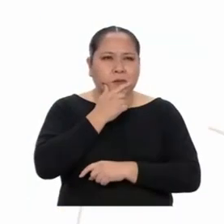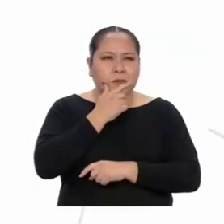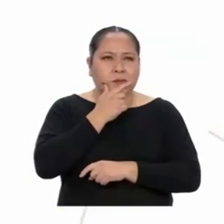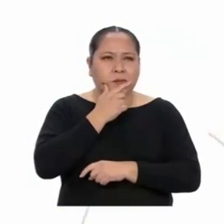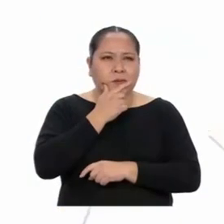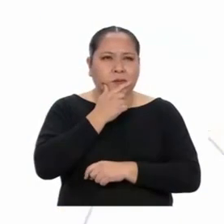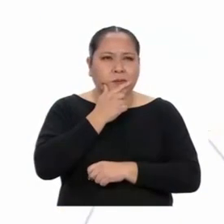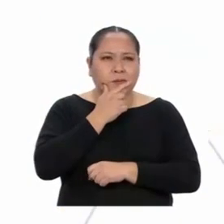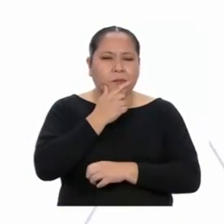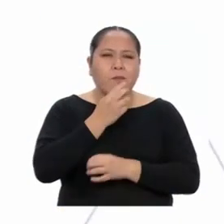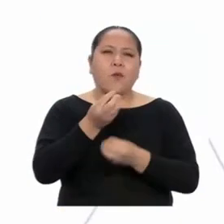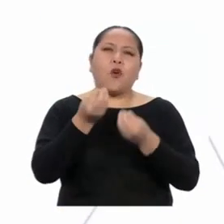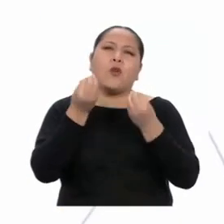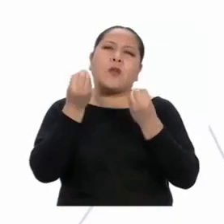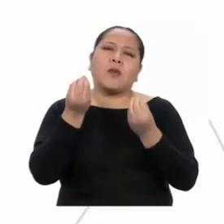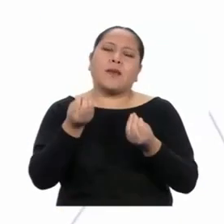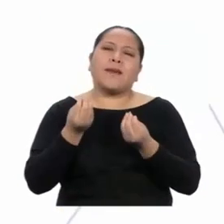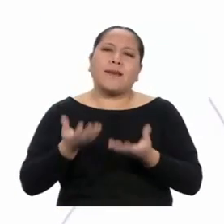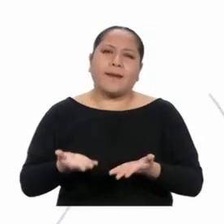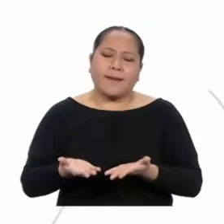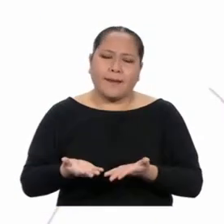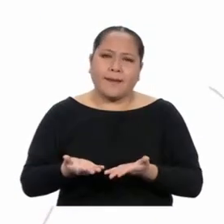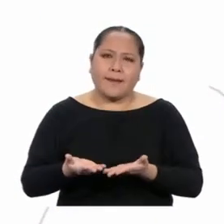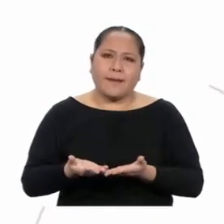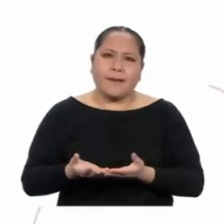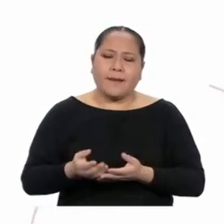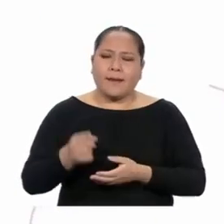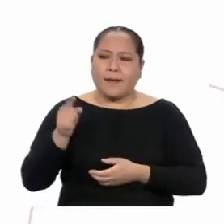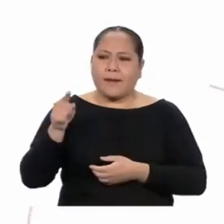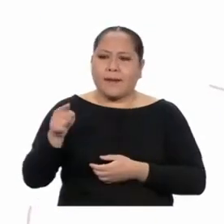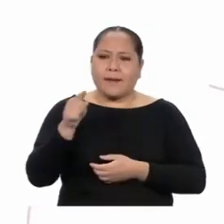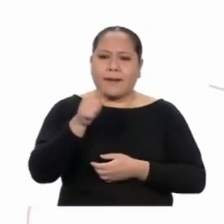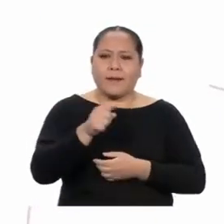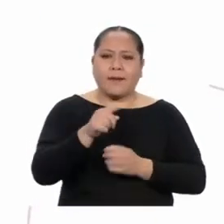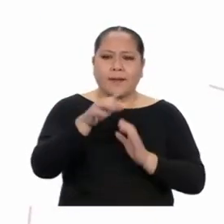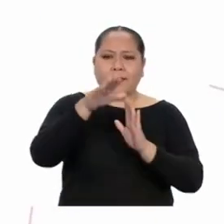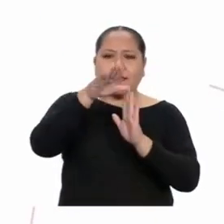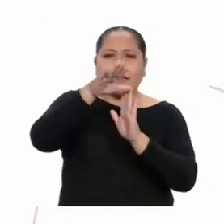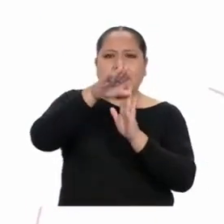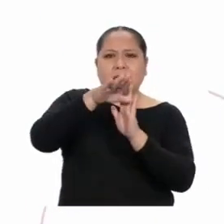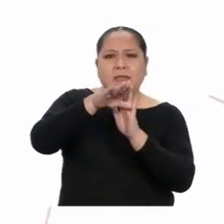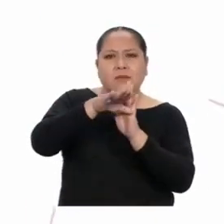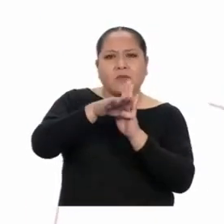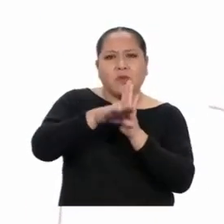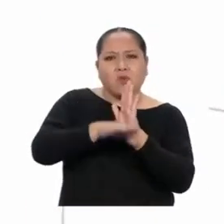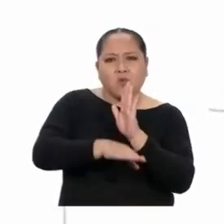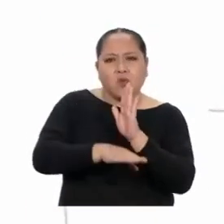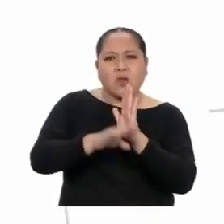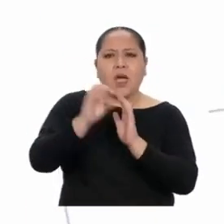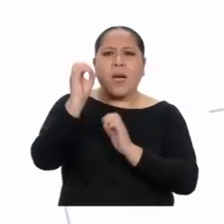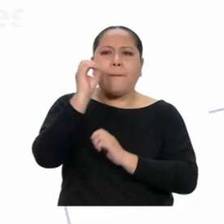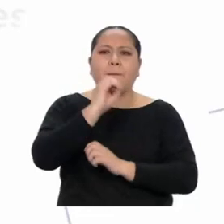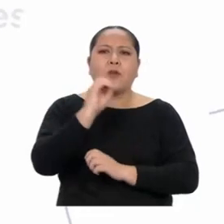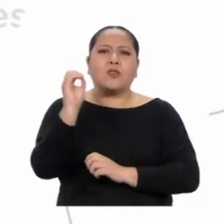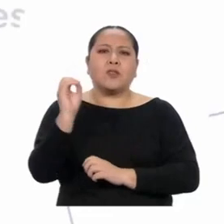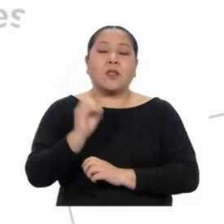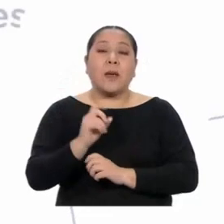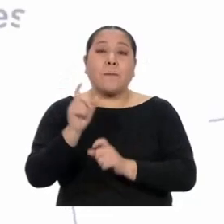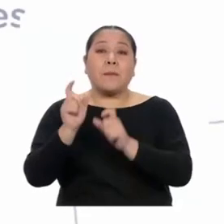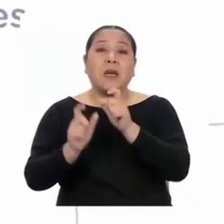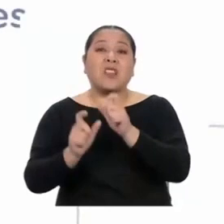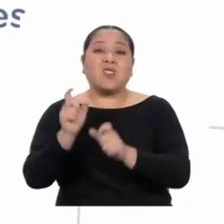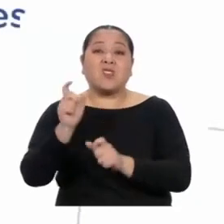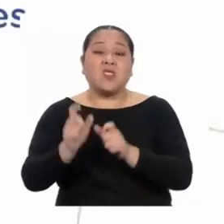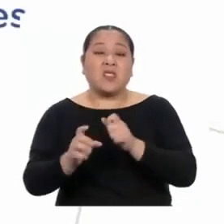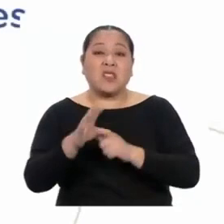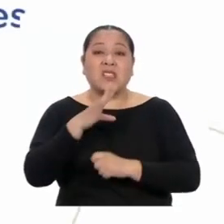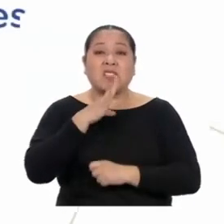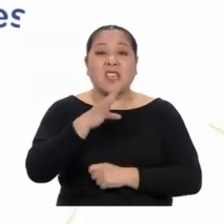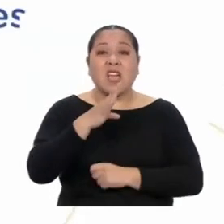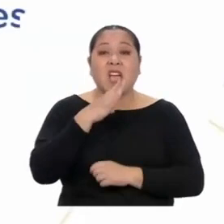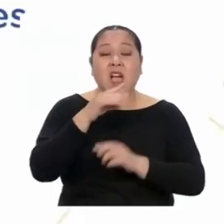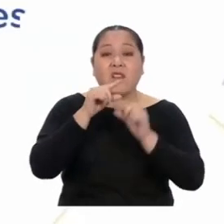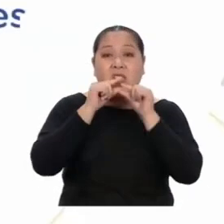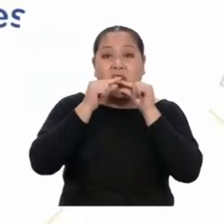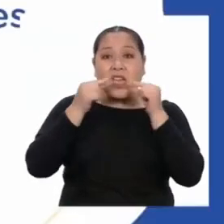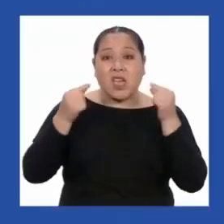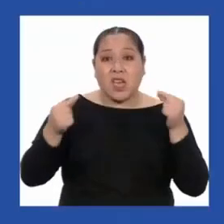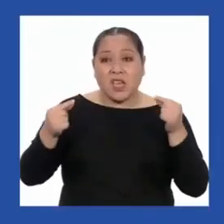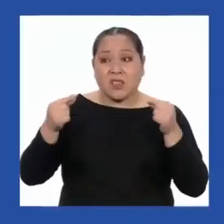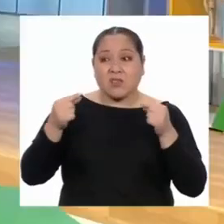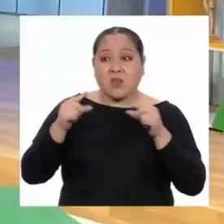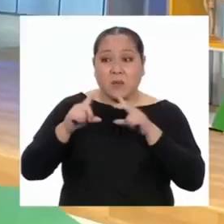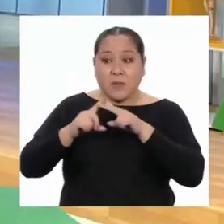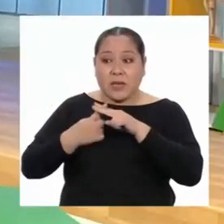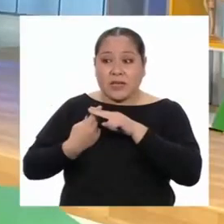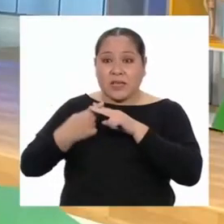¿cuáles son los motivos por los cuales disminuyó el porcentaje de personas quechua hablantes al inicio de este